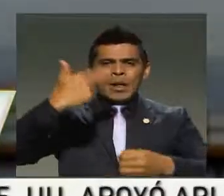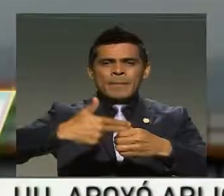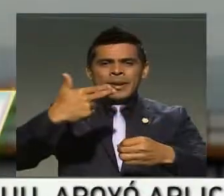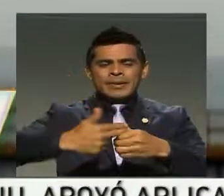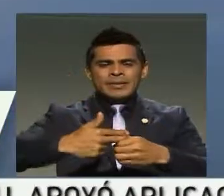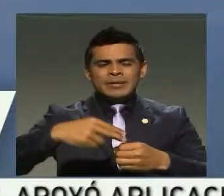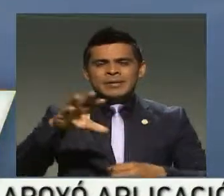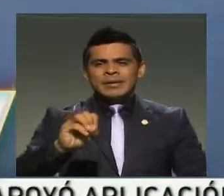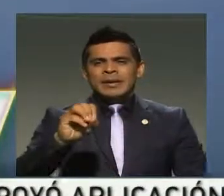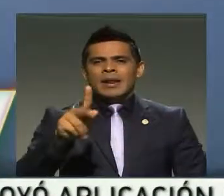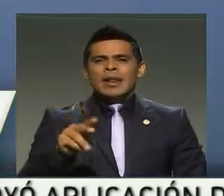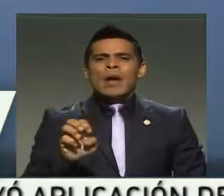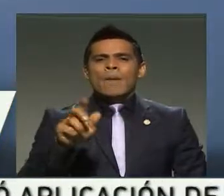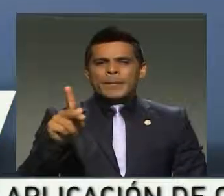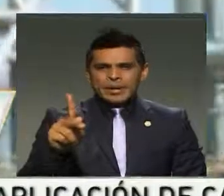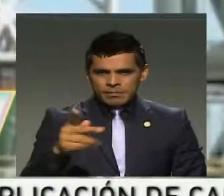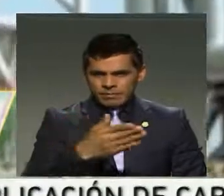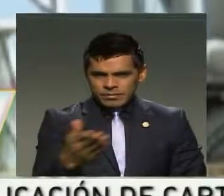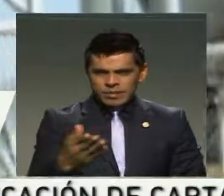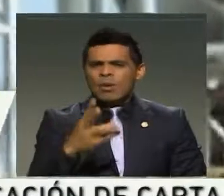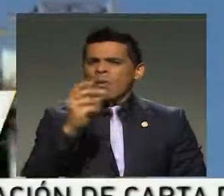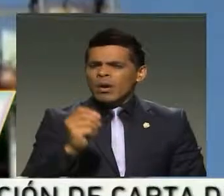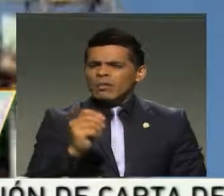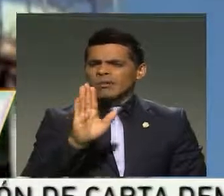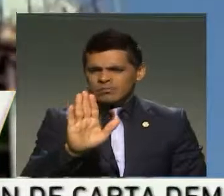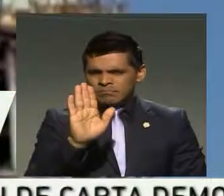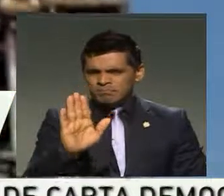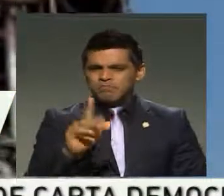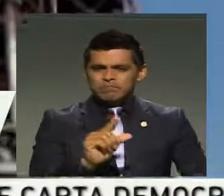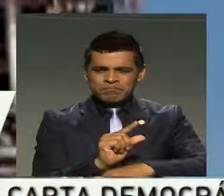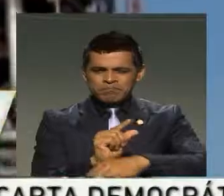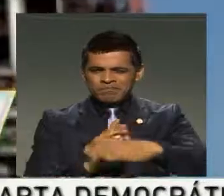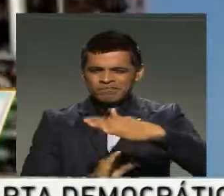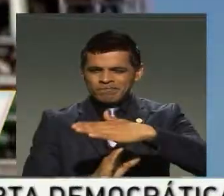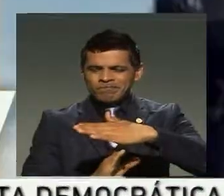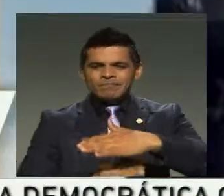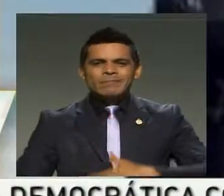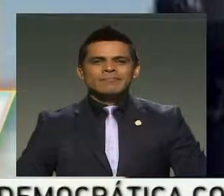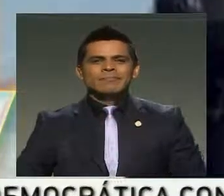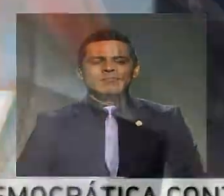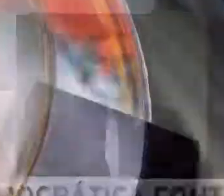de la Organización de Países Exportadores de Petróleo. No se vaya, que volvemos.